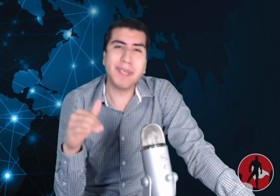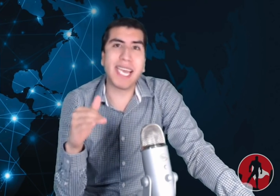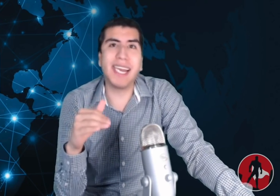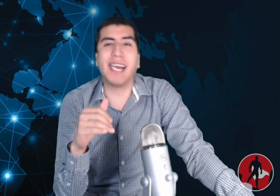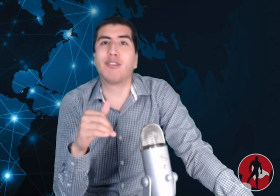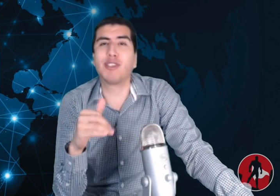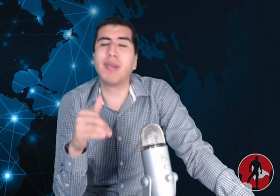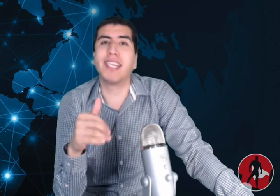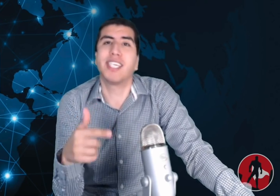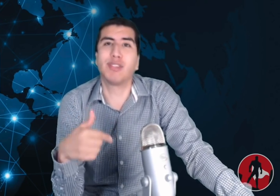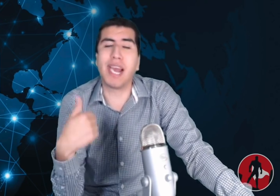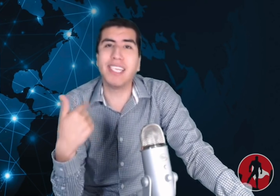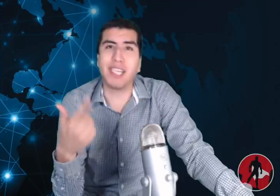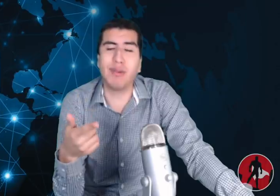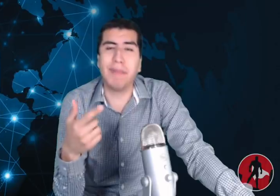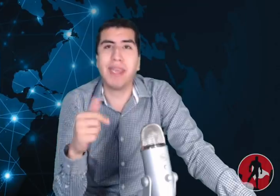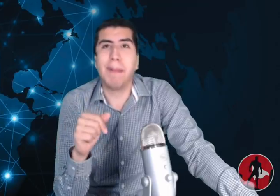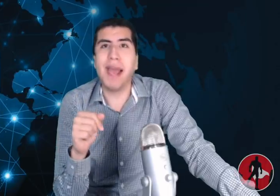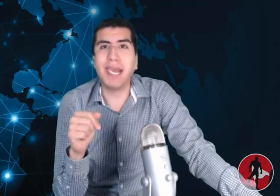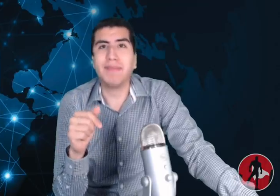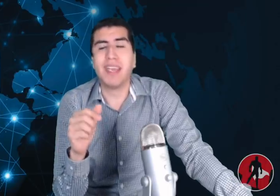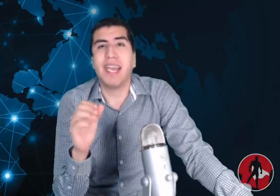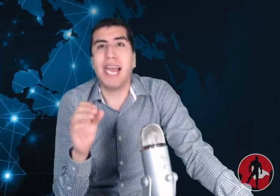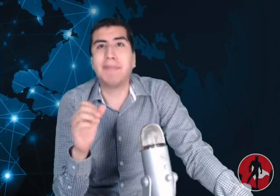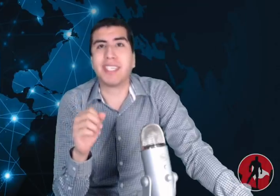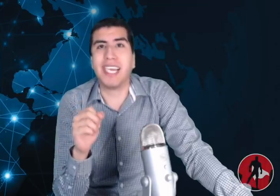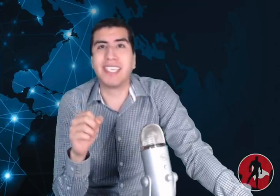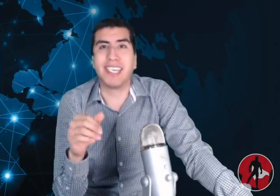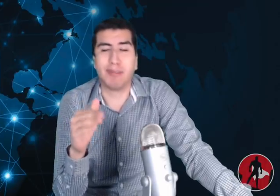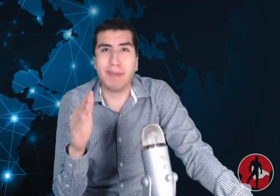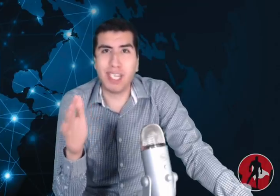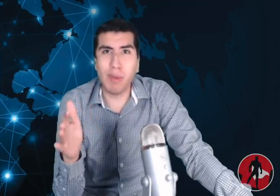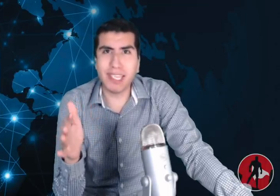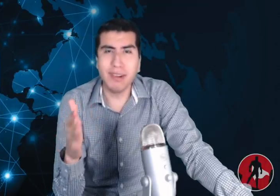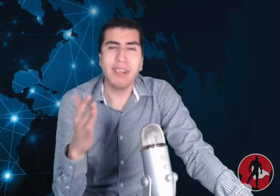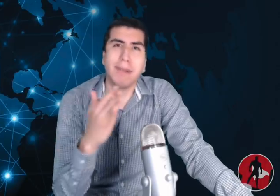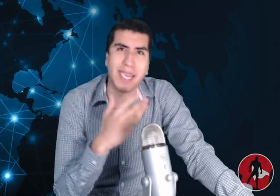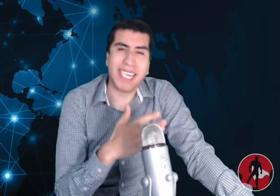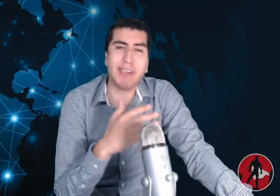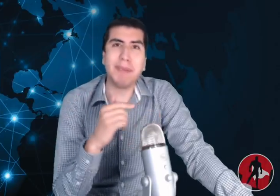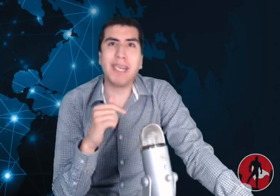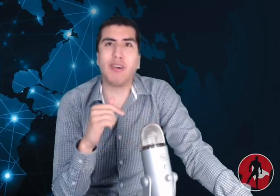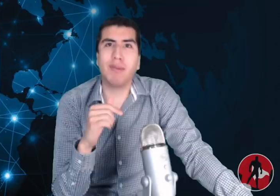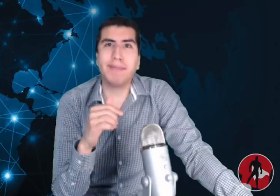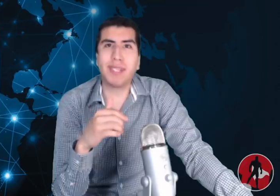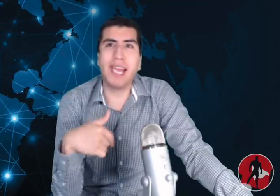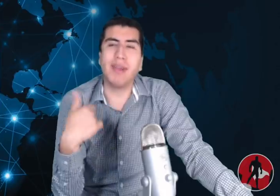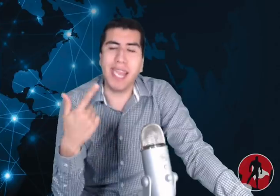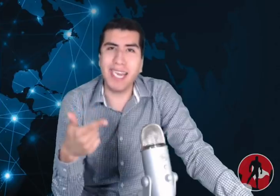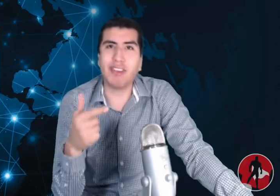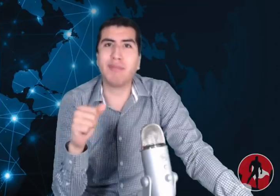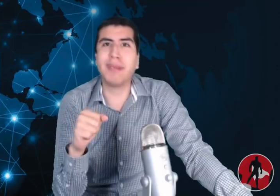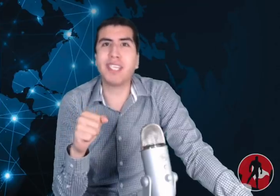y empezar a construir su candidatura para la presidencia en 2024, pasando primero como